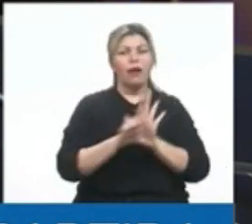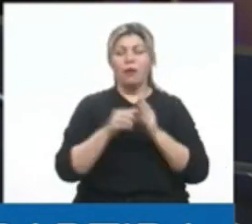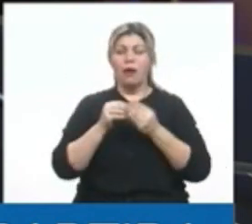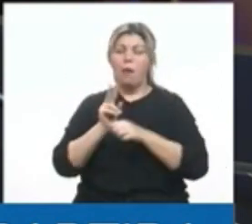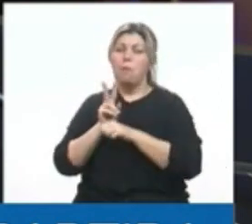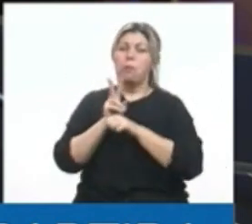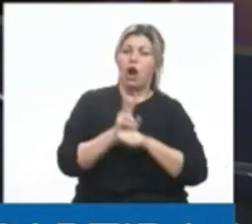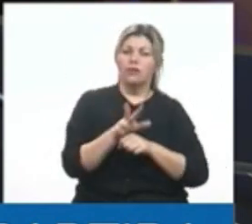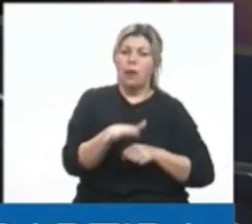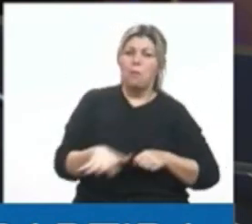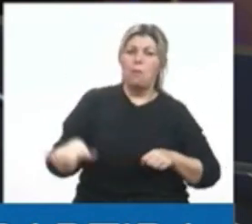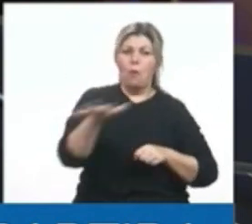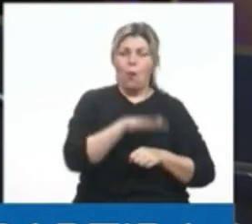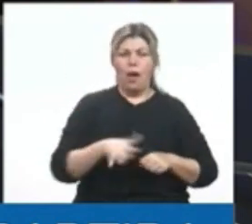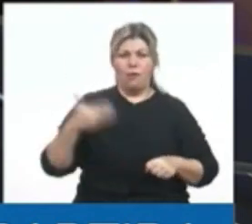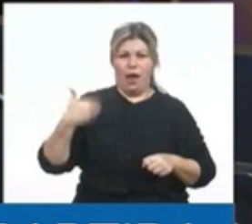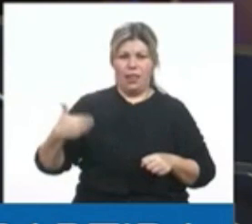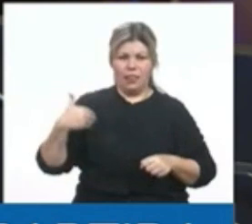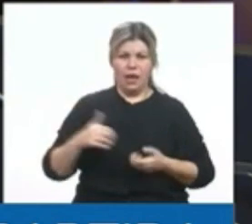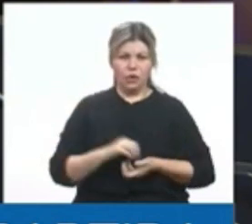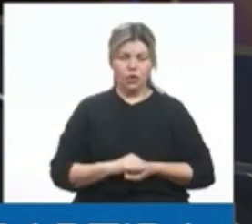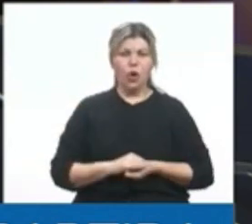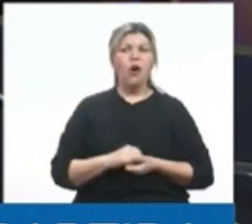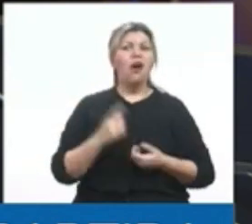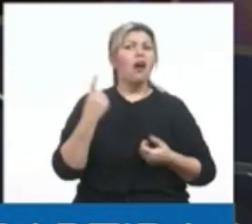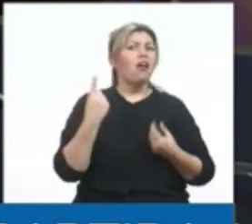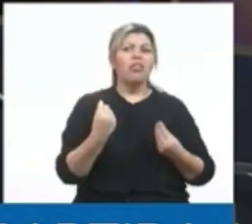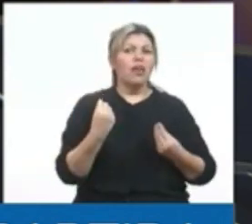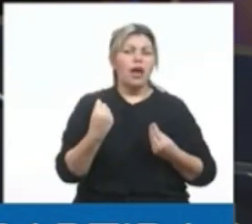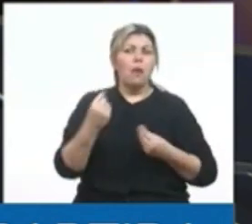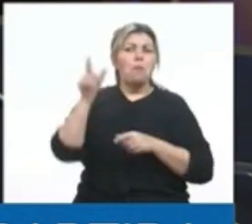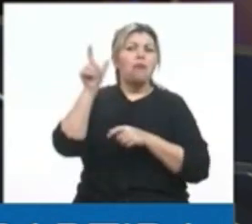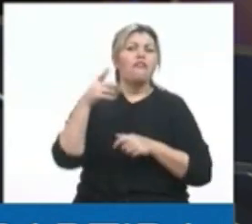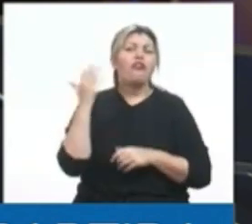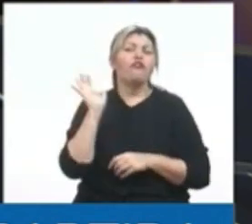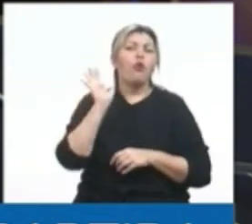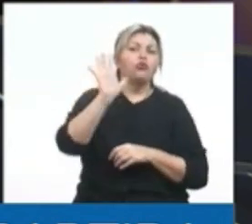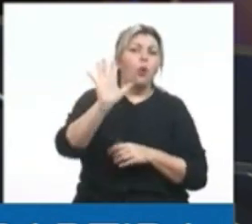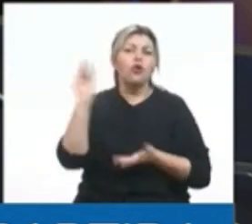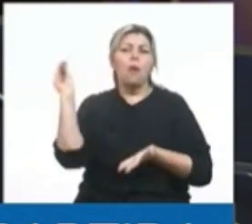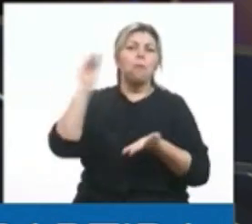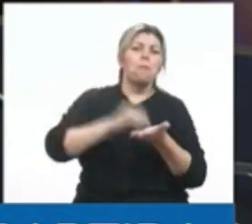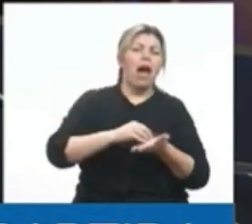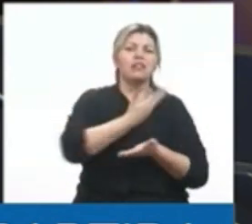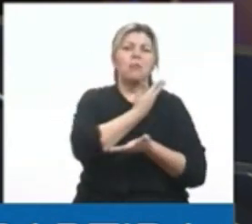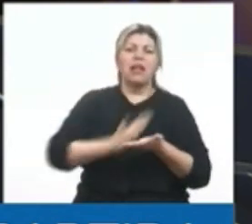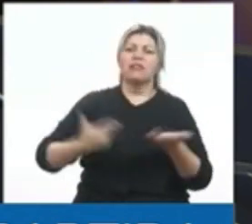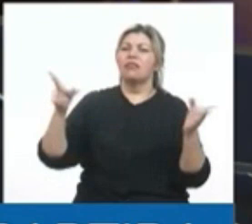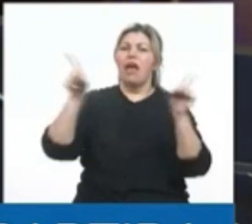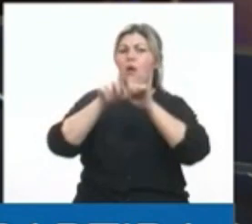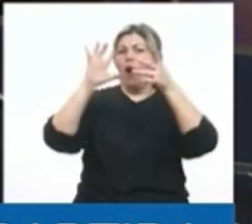pueblo Argentino de futuros presidentes como mi ley que